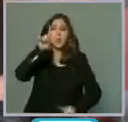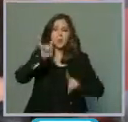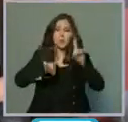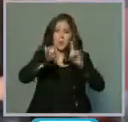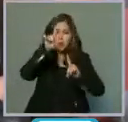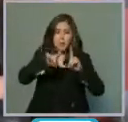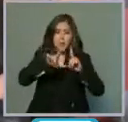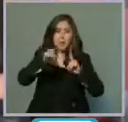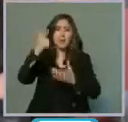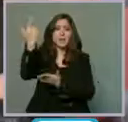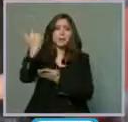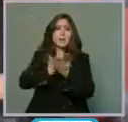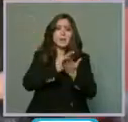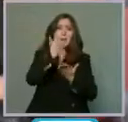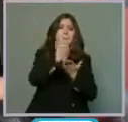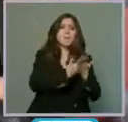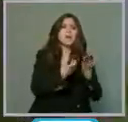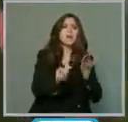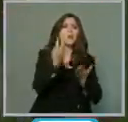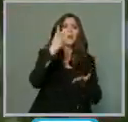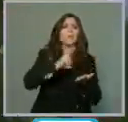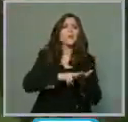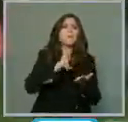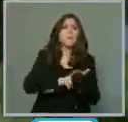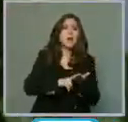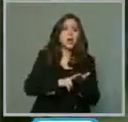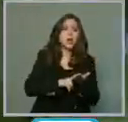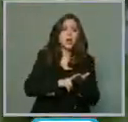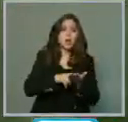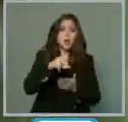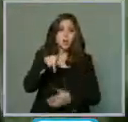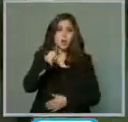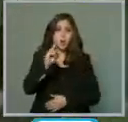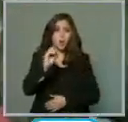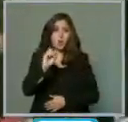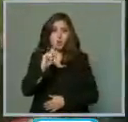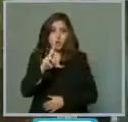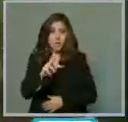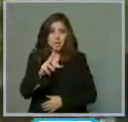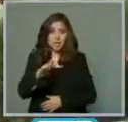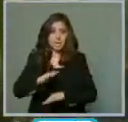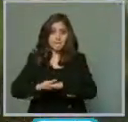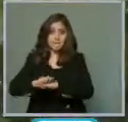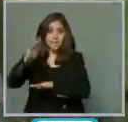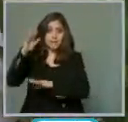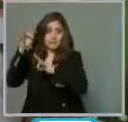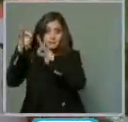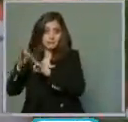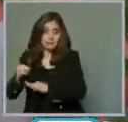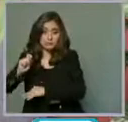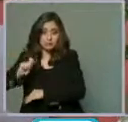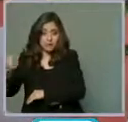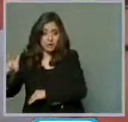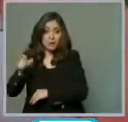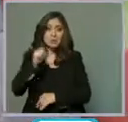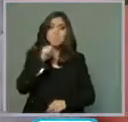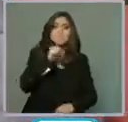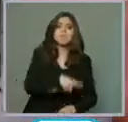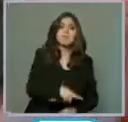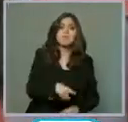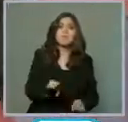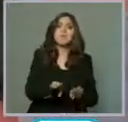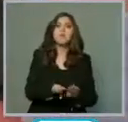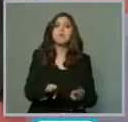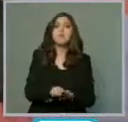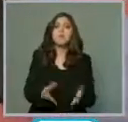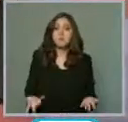de cada uno de los productos, si es kosher, ¿aumenta? ¿Es mejor? ¿Es el mismo? Claro. Evidentemente, por